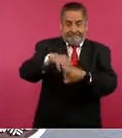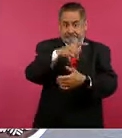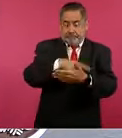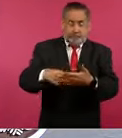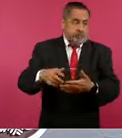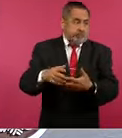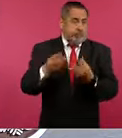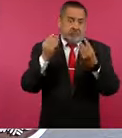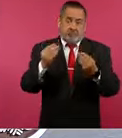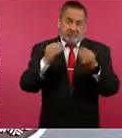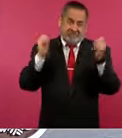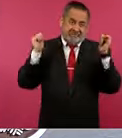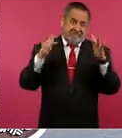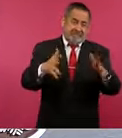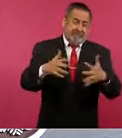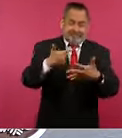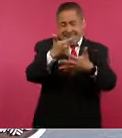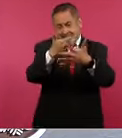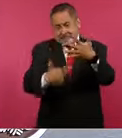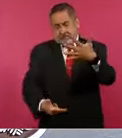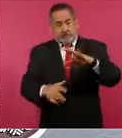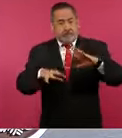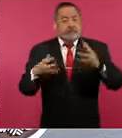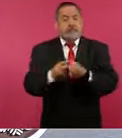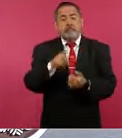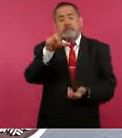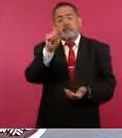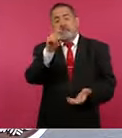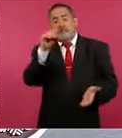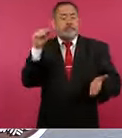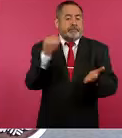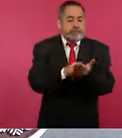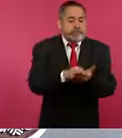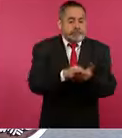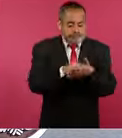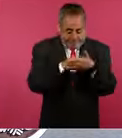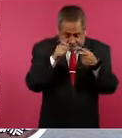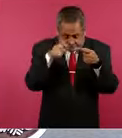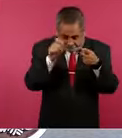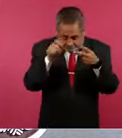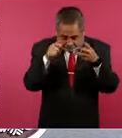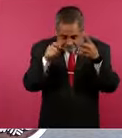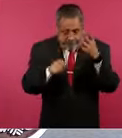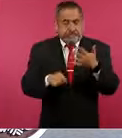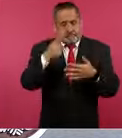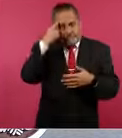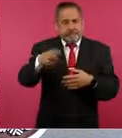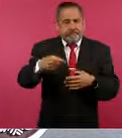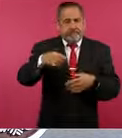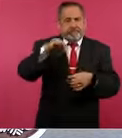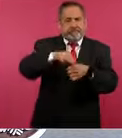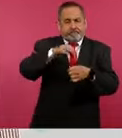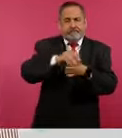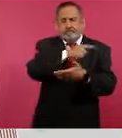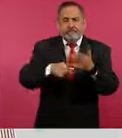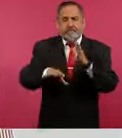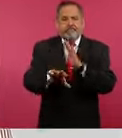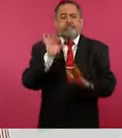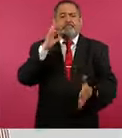México, en donde hay más de 20 mil puestos de elección que están en juego para el